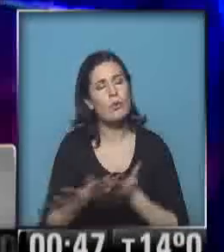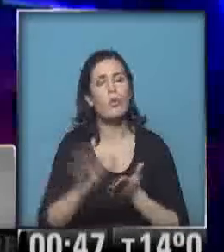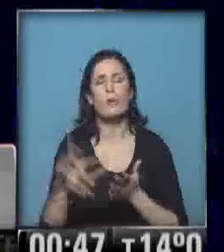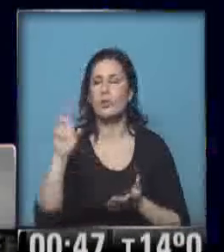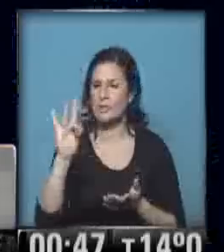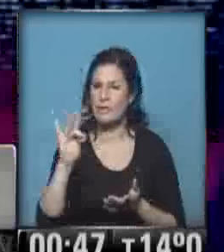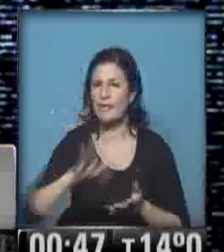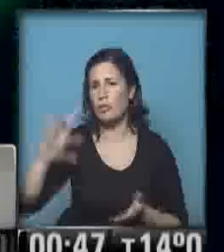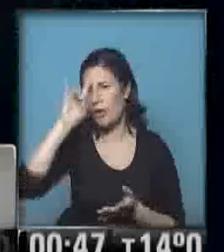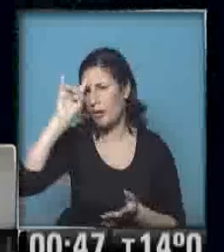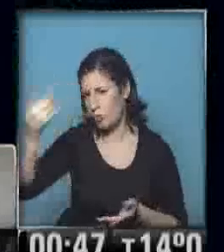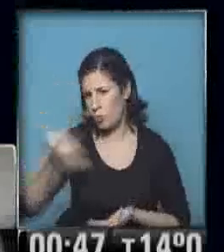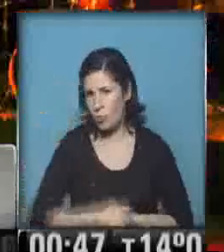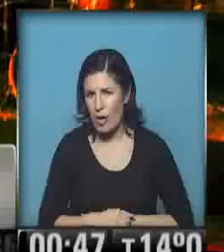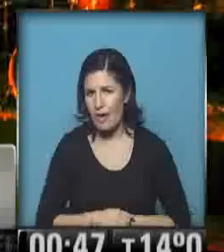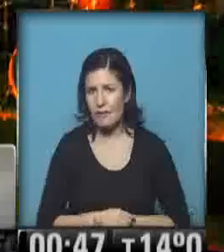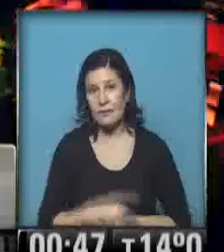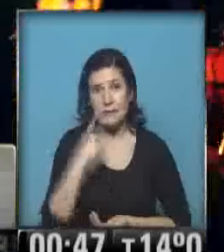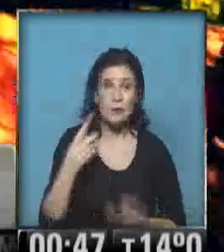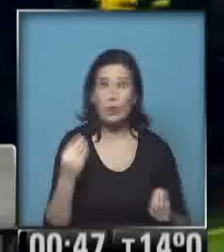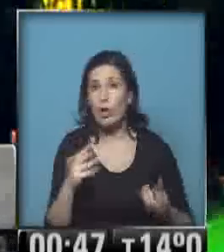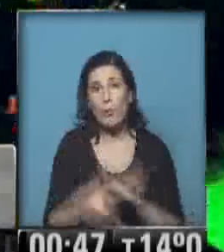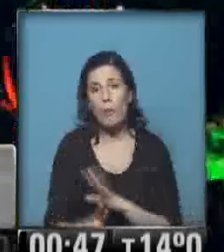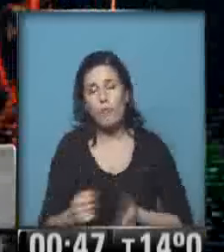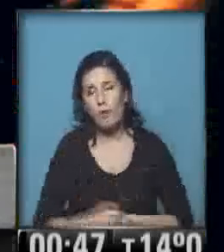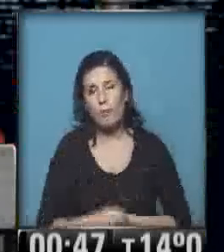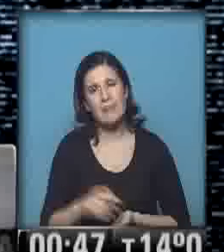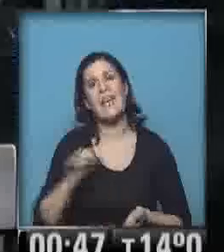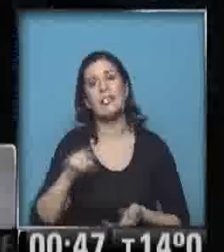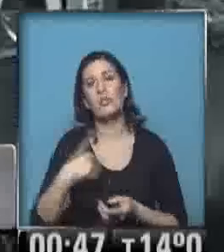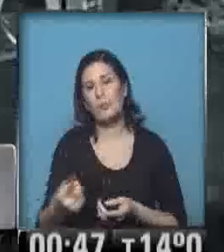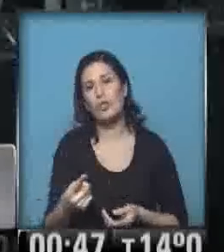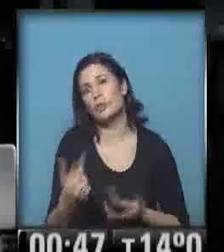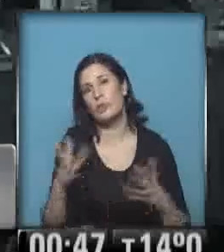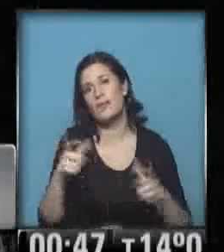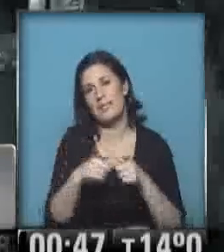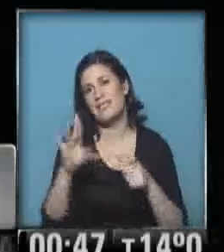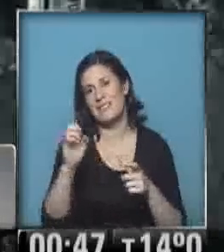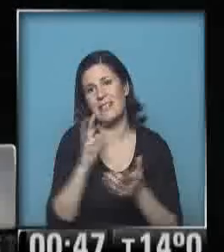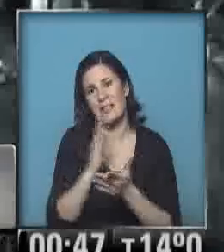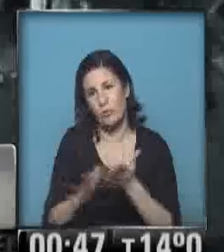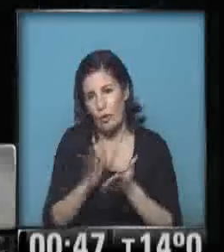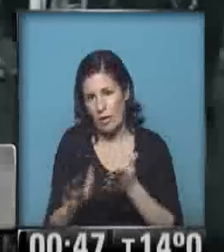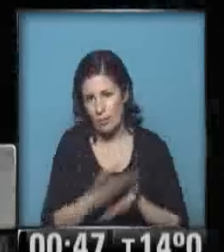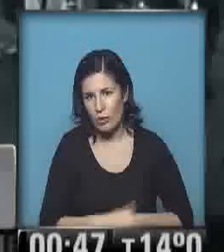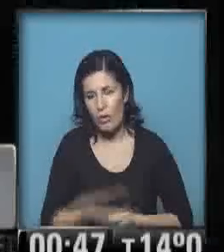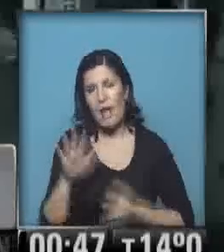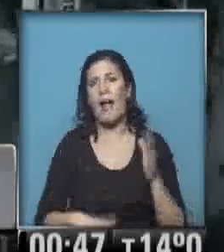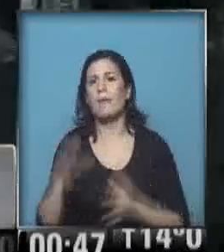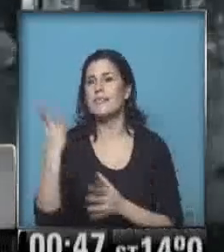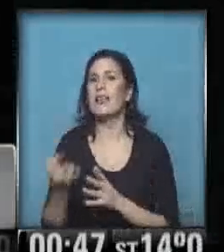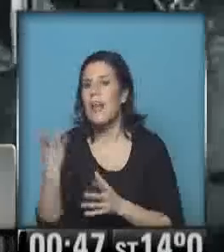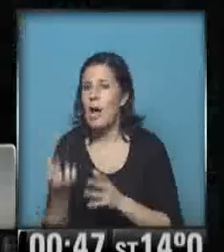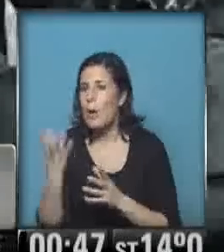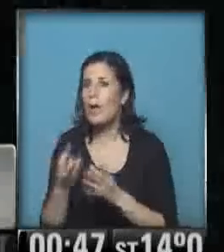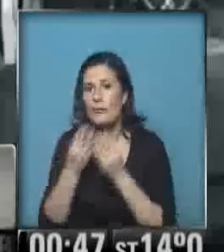allá en Montevideo, a ver qué sale, si el año que viene podemos sacar algo nuevo. Grabar hace eso de que te fisura y es como que terminás de grabar el